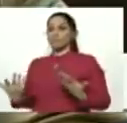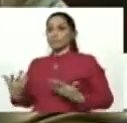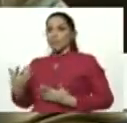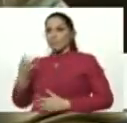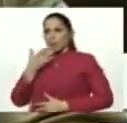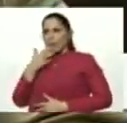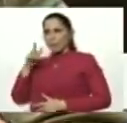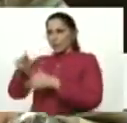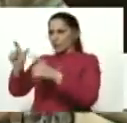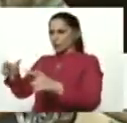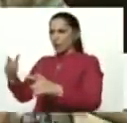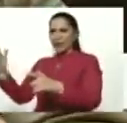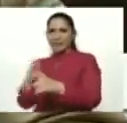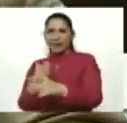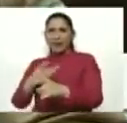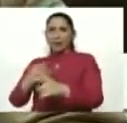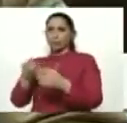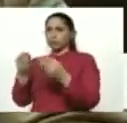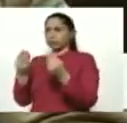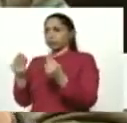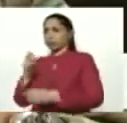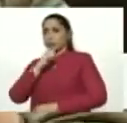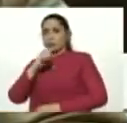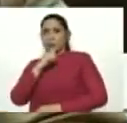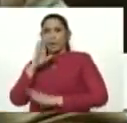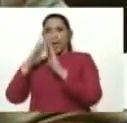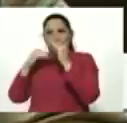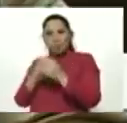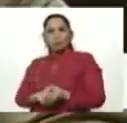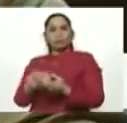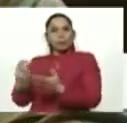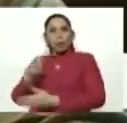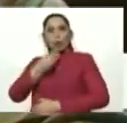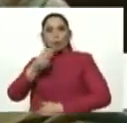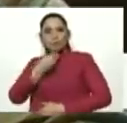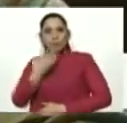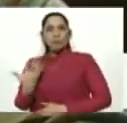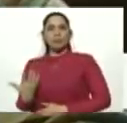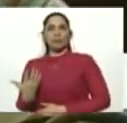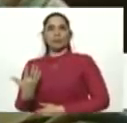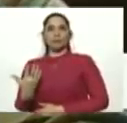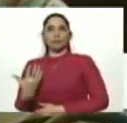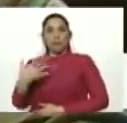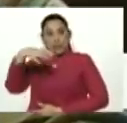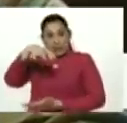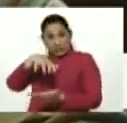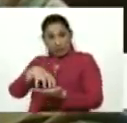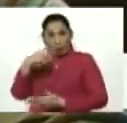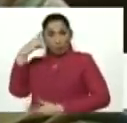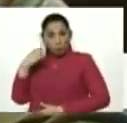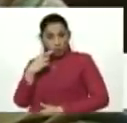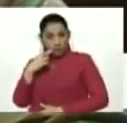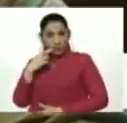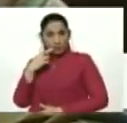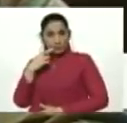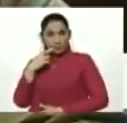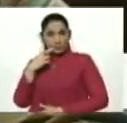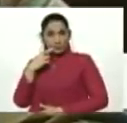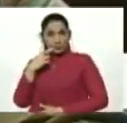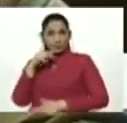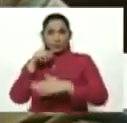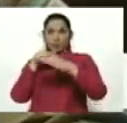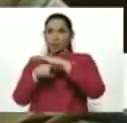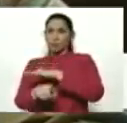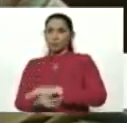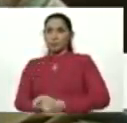con muchas dificultades y se les atiende, se les da sus alimentos. Correcto. Y el estado Bolívar, mi comandante jefe, en un ingreso